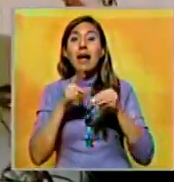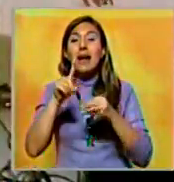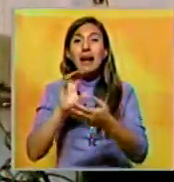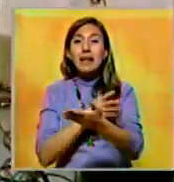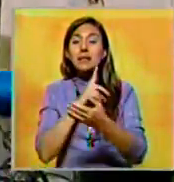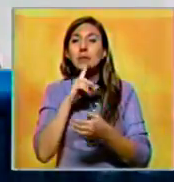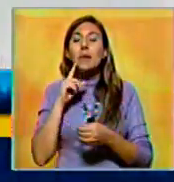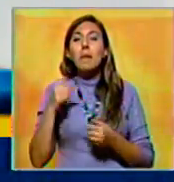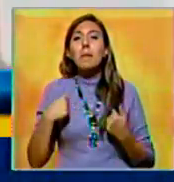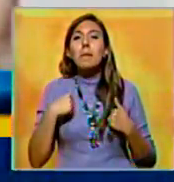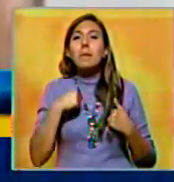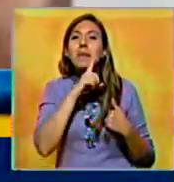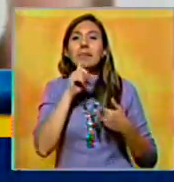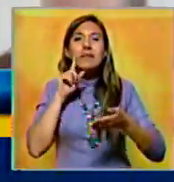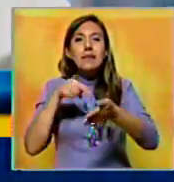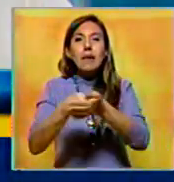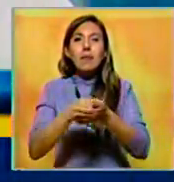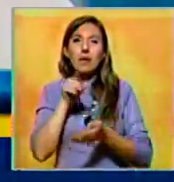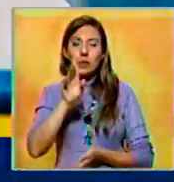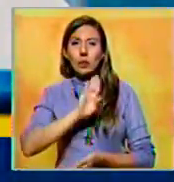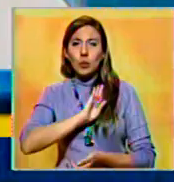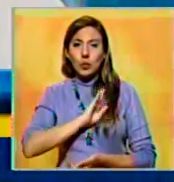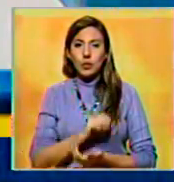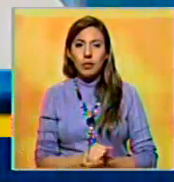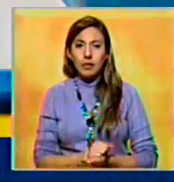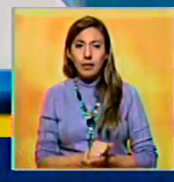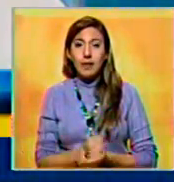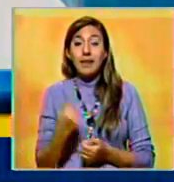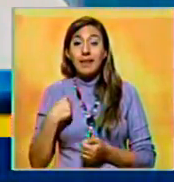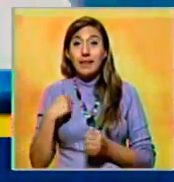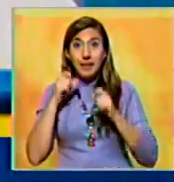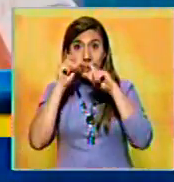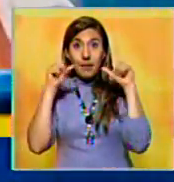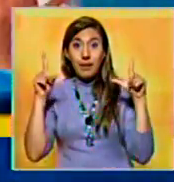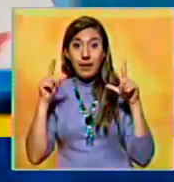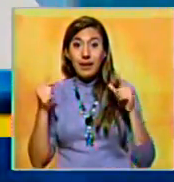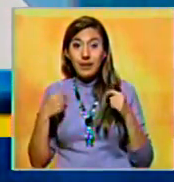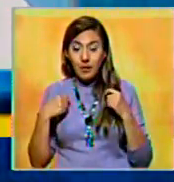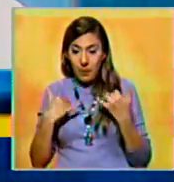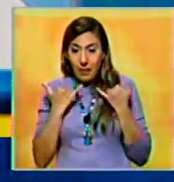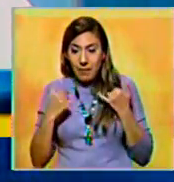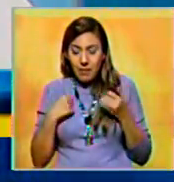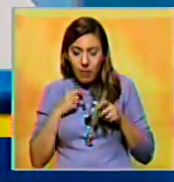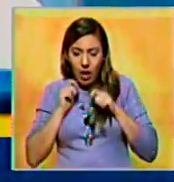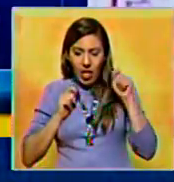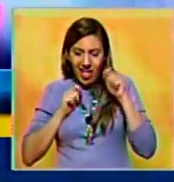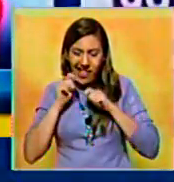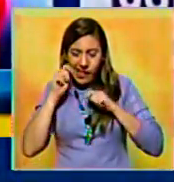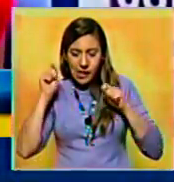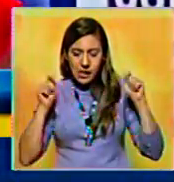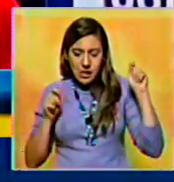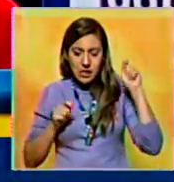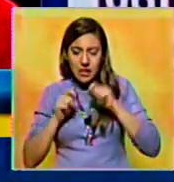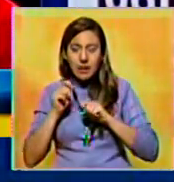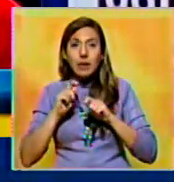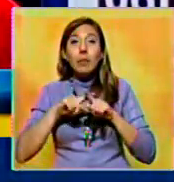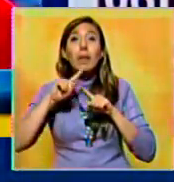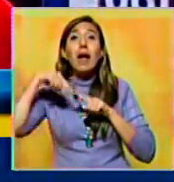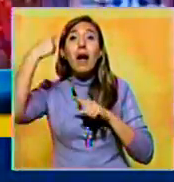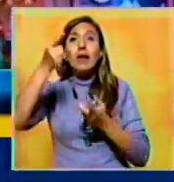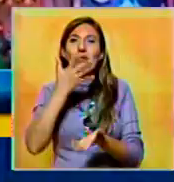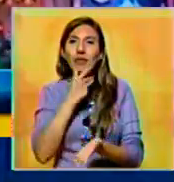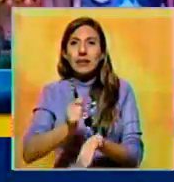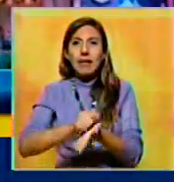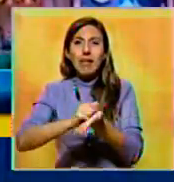Me llamaré tuyo. Increíblemente, escribe mejor para otros y no para mí. Para mí me vuelve un desastre, no entiendo cómo no me salen las